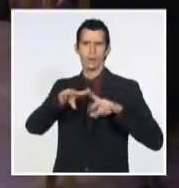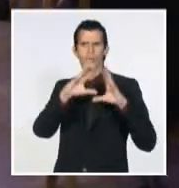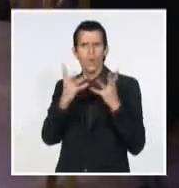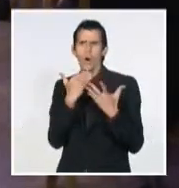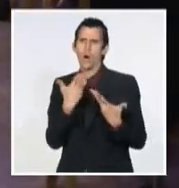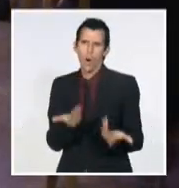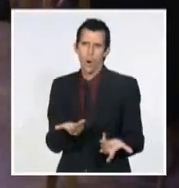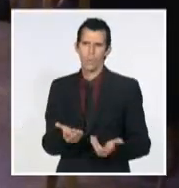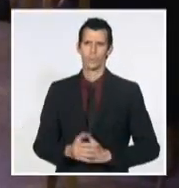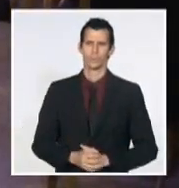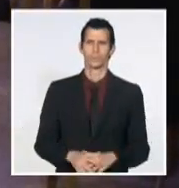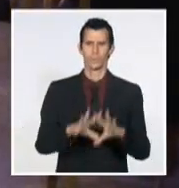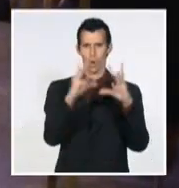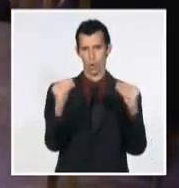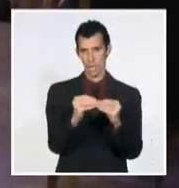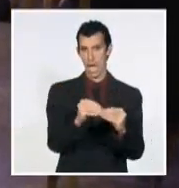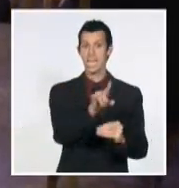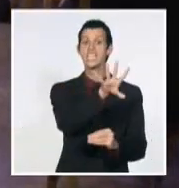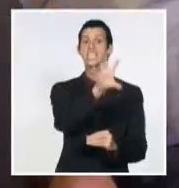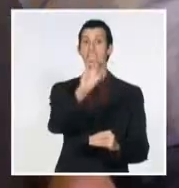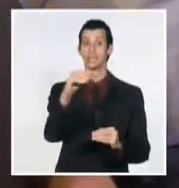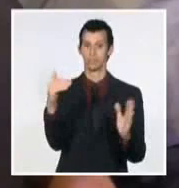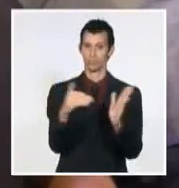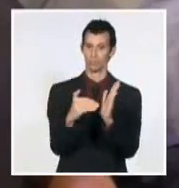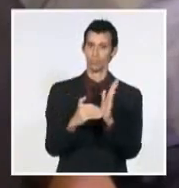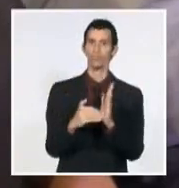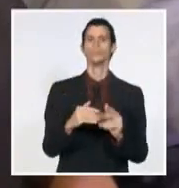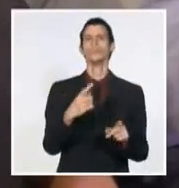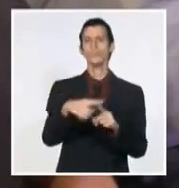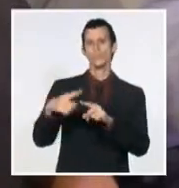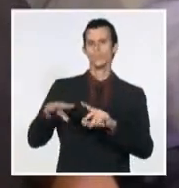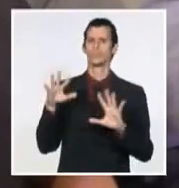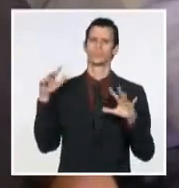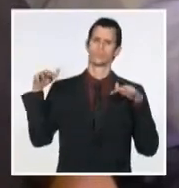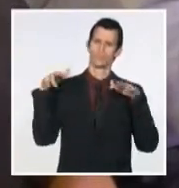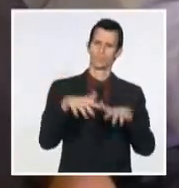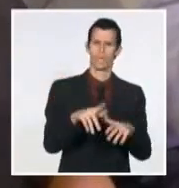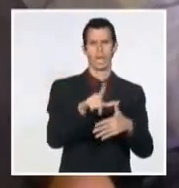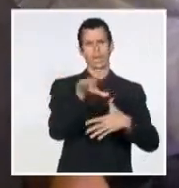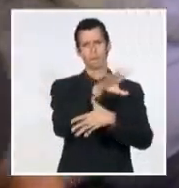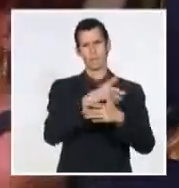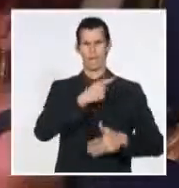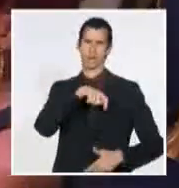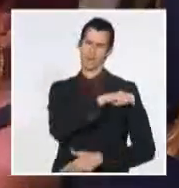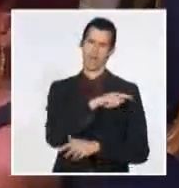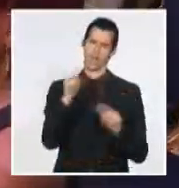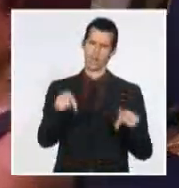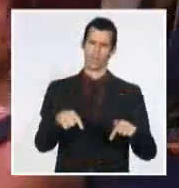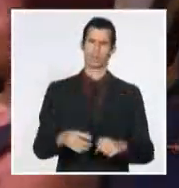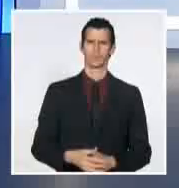de ellos casi 100 provenientes de Norteamérica, América Latina y España.